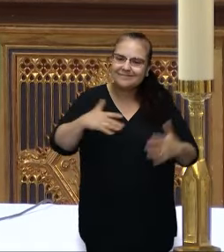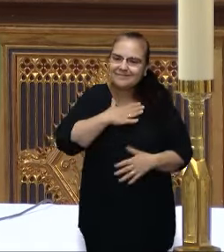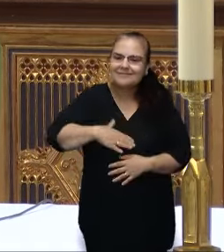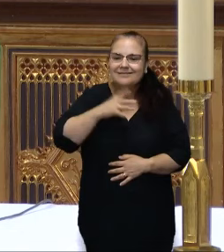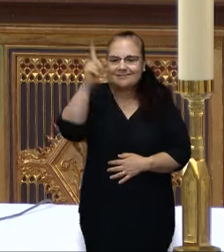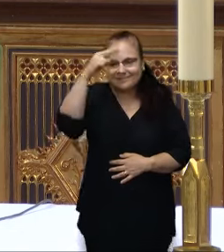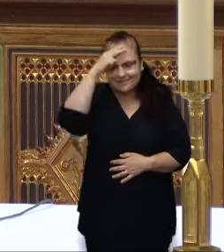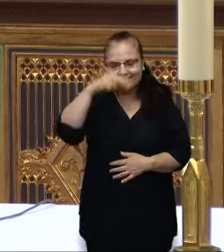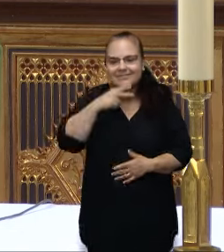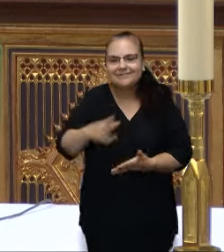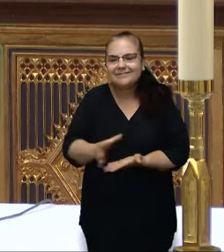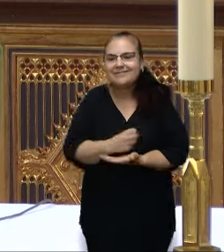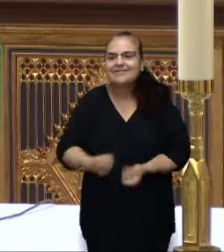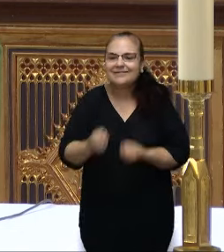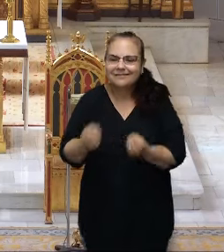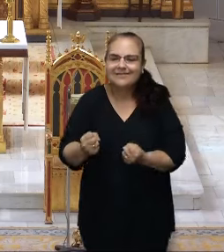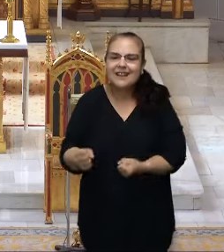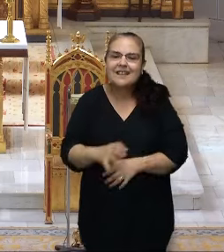padre